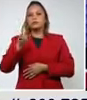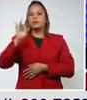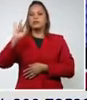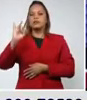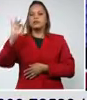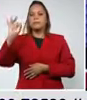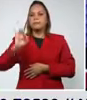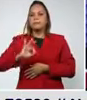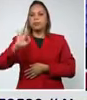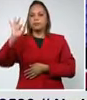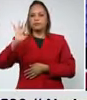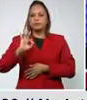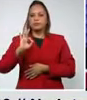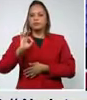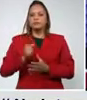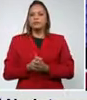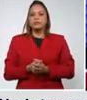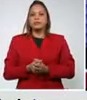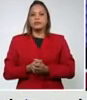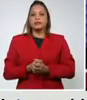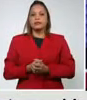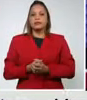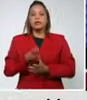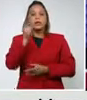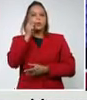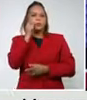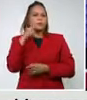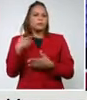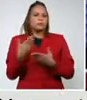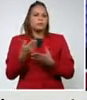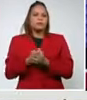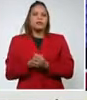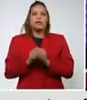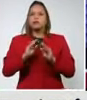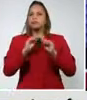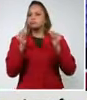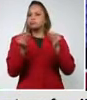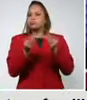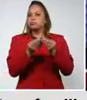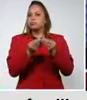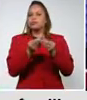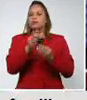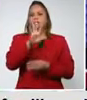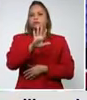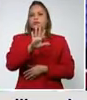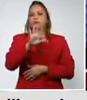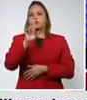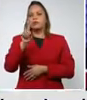48,7% y el sexo masculino en el acumulado se mantiene en el